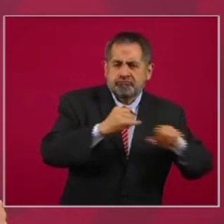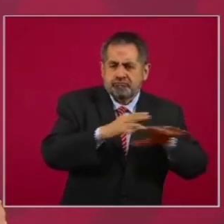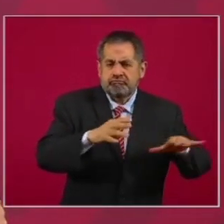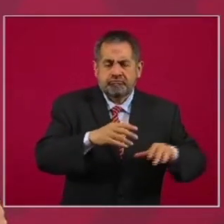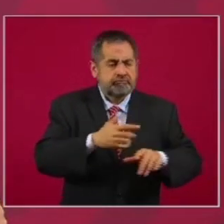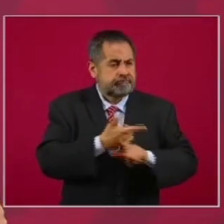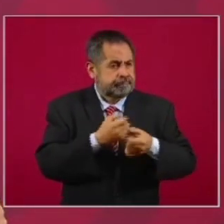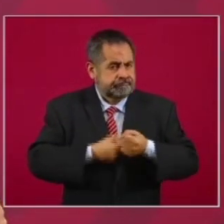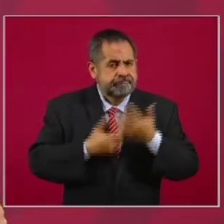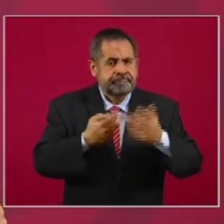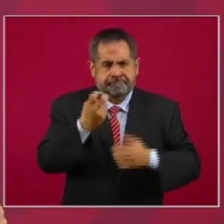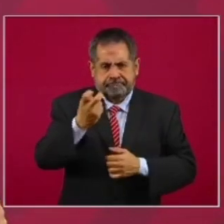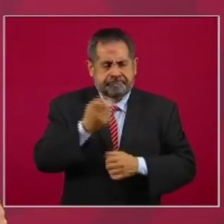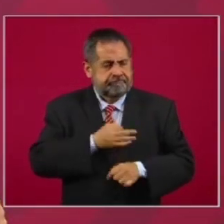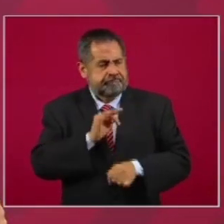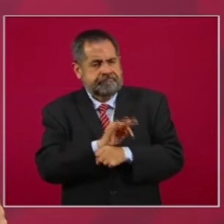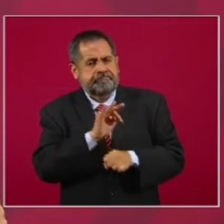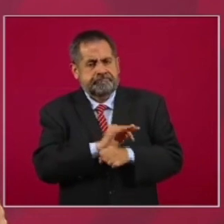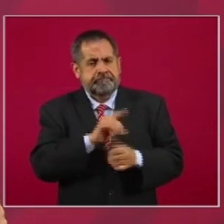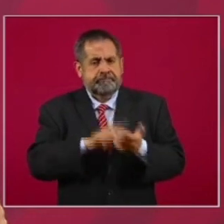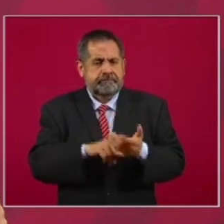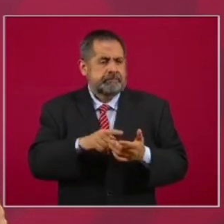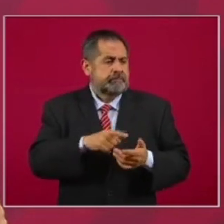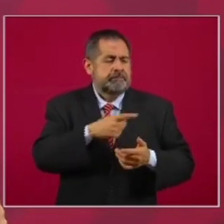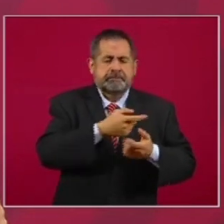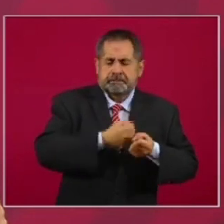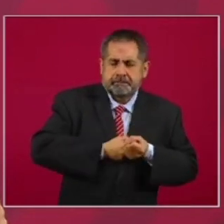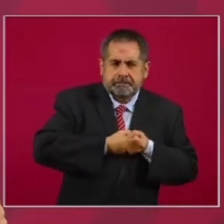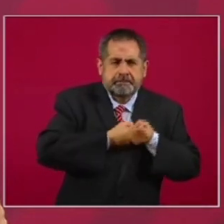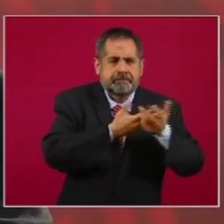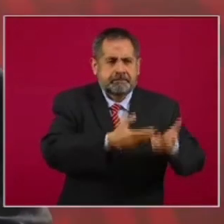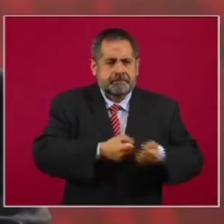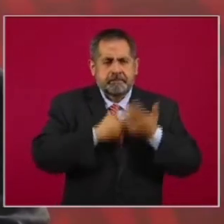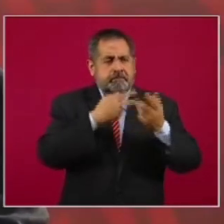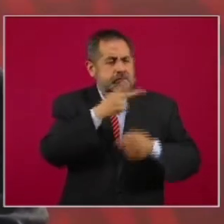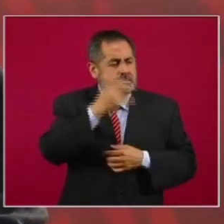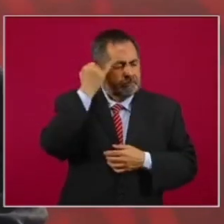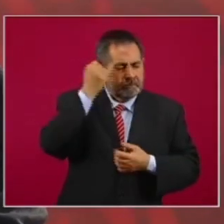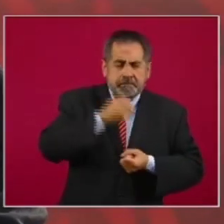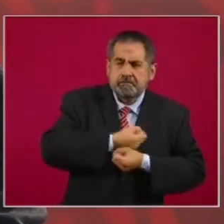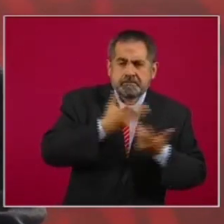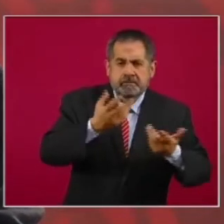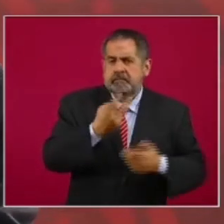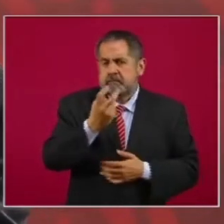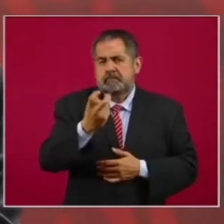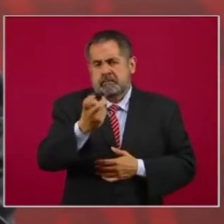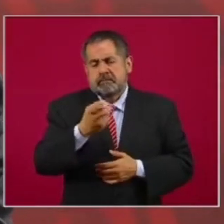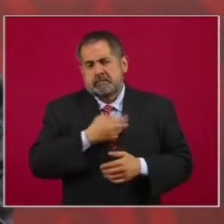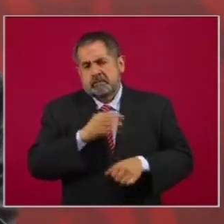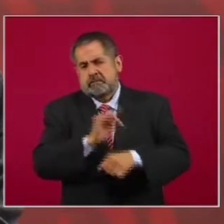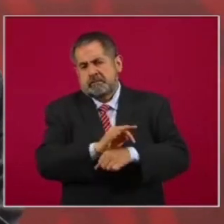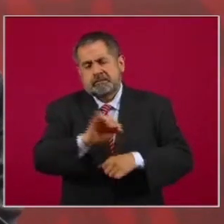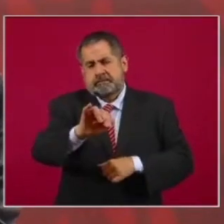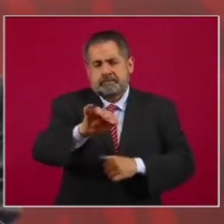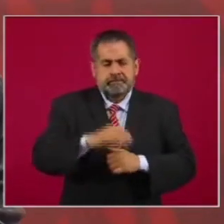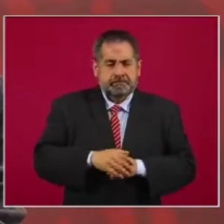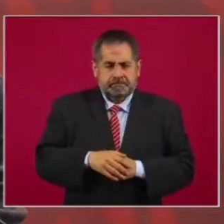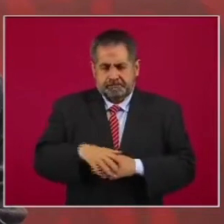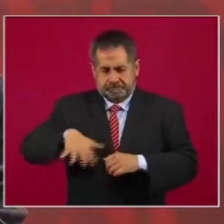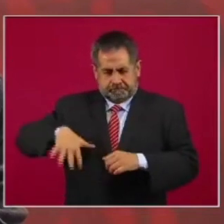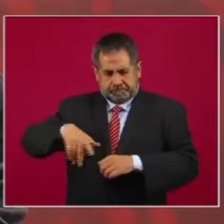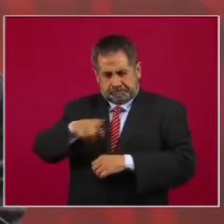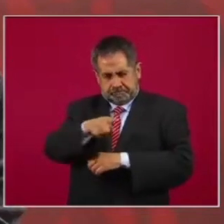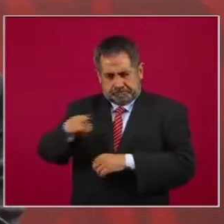libertad de expresión, de manifestación de las ideas, y en los dos